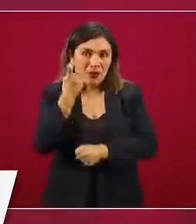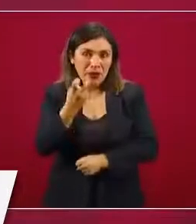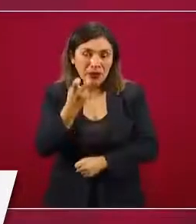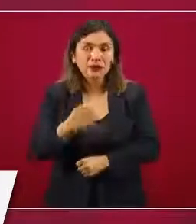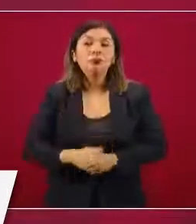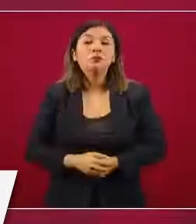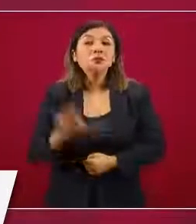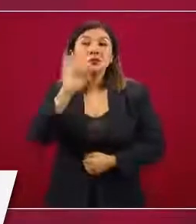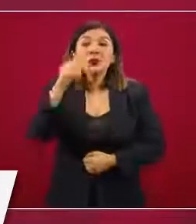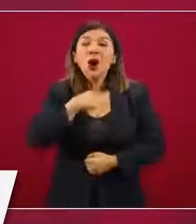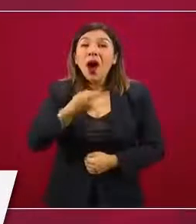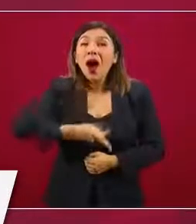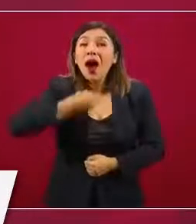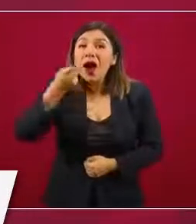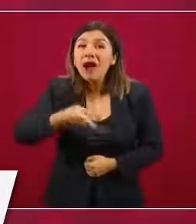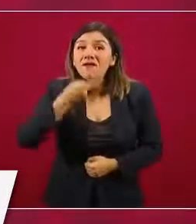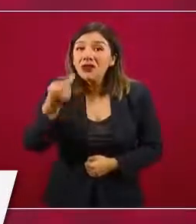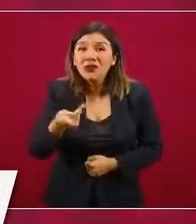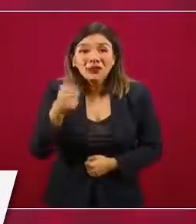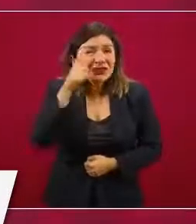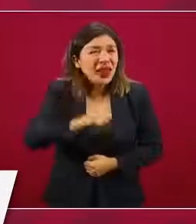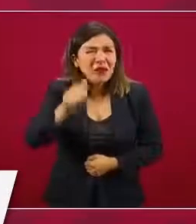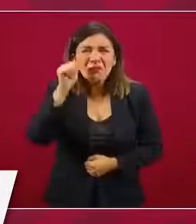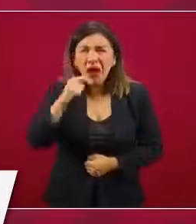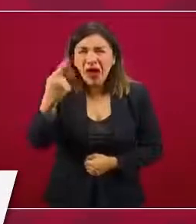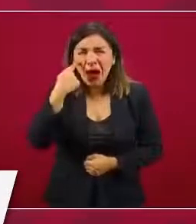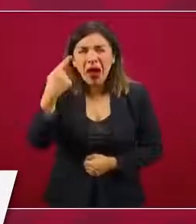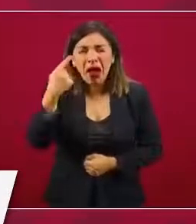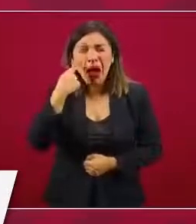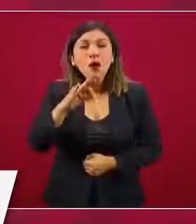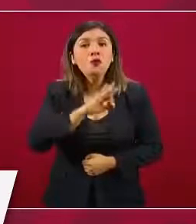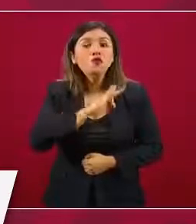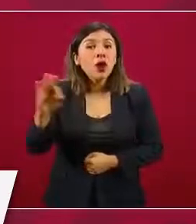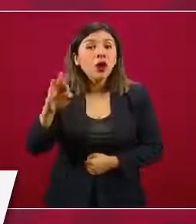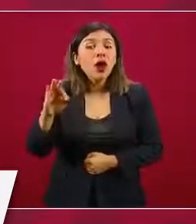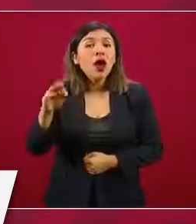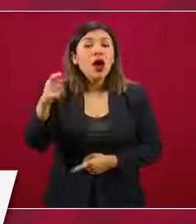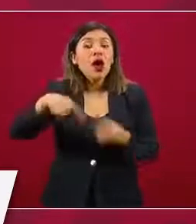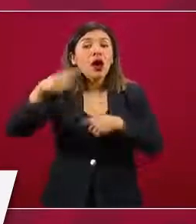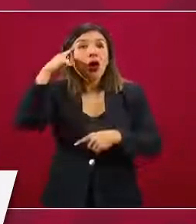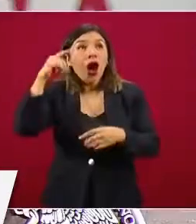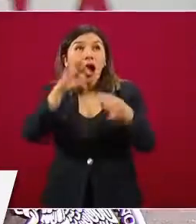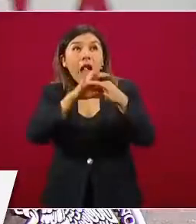Cada vez que digo algo que pueden sacar de contexto, lo hacen.